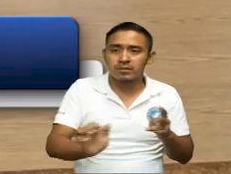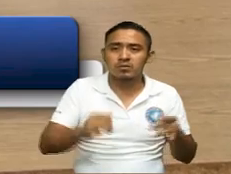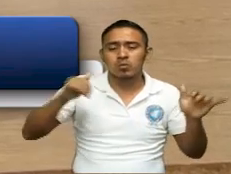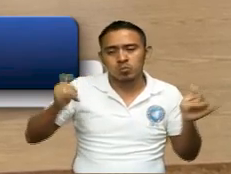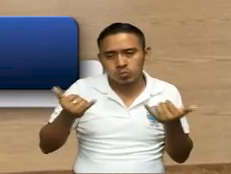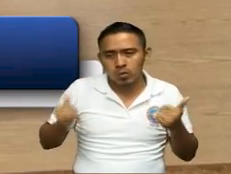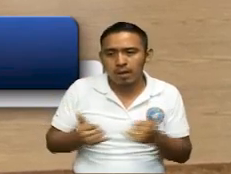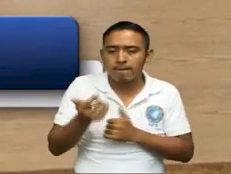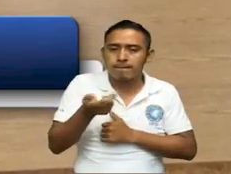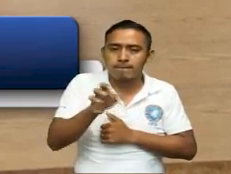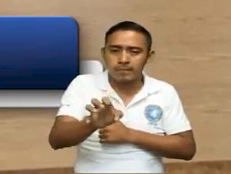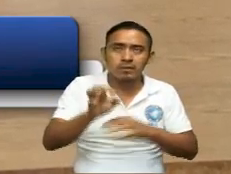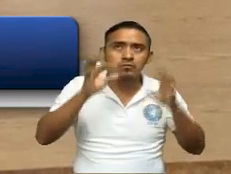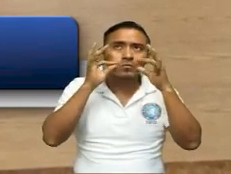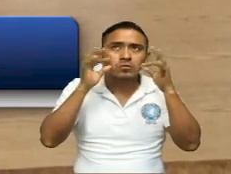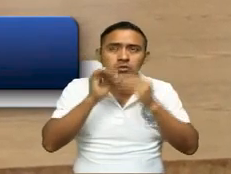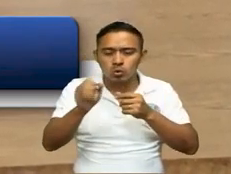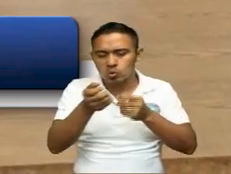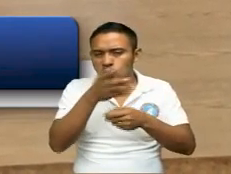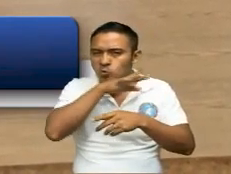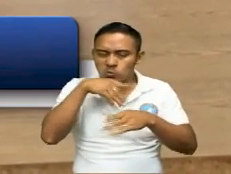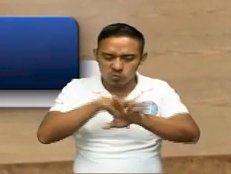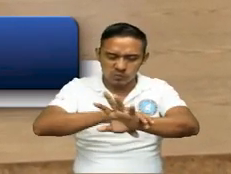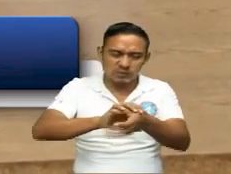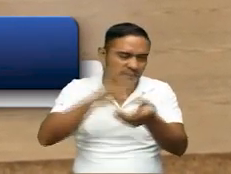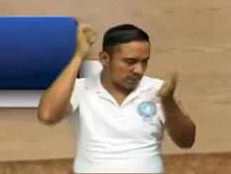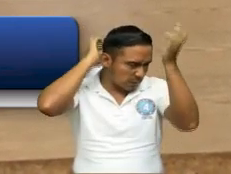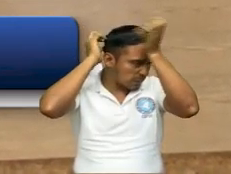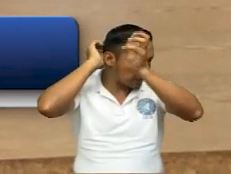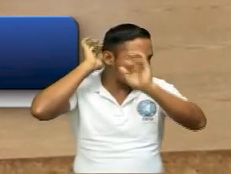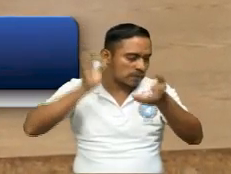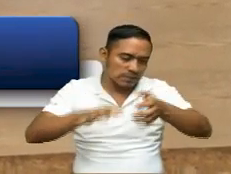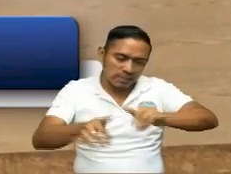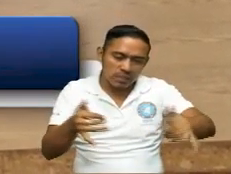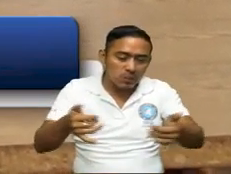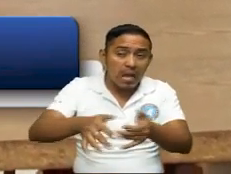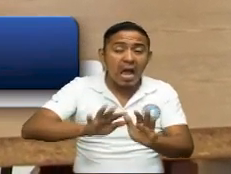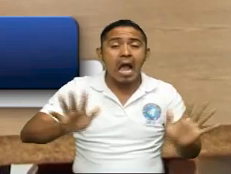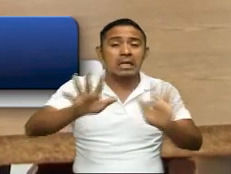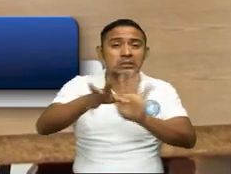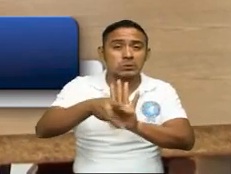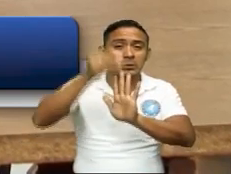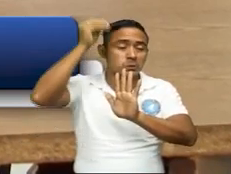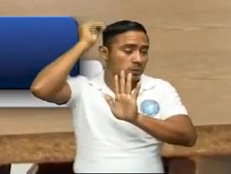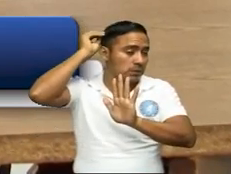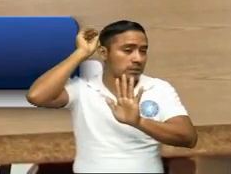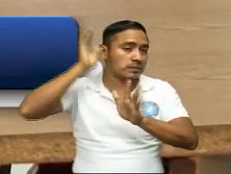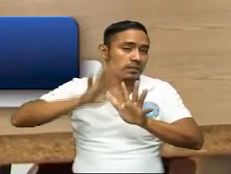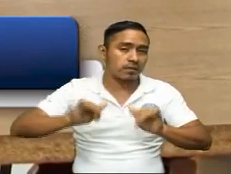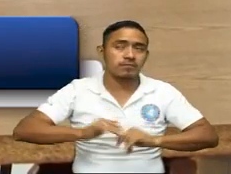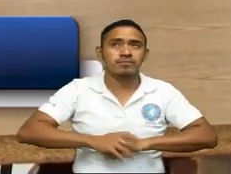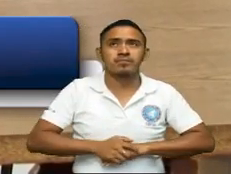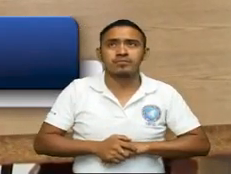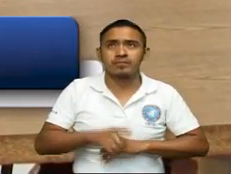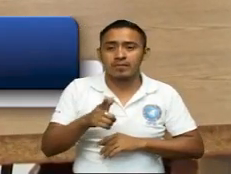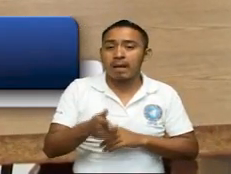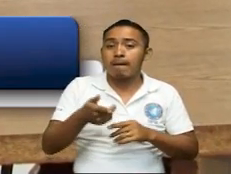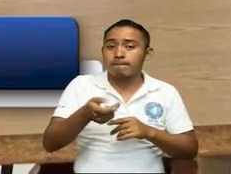los perros, con los gatos, con las manitos sucias, se rasca, se infecta y se aparece el hongo. Eso aunque el perro lo